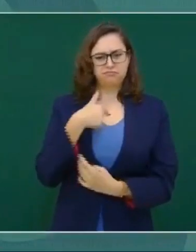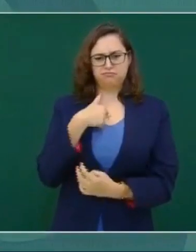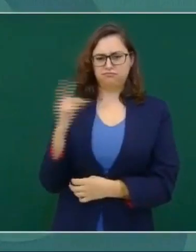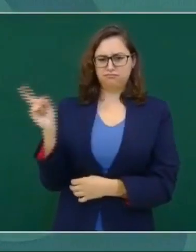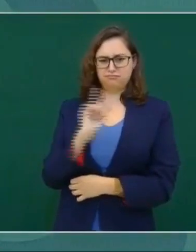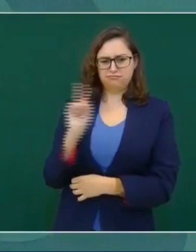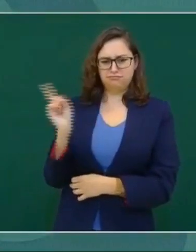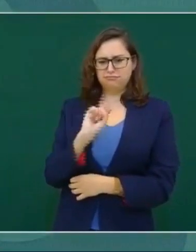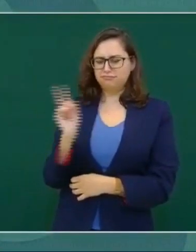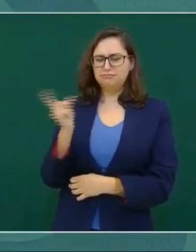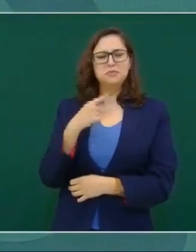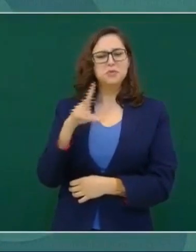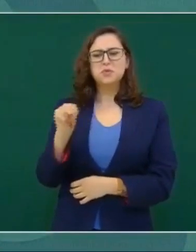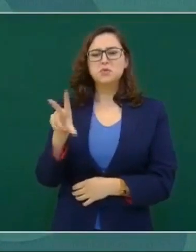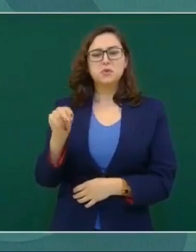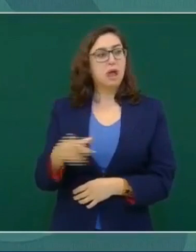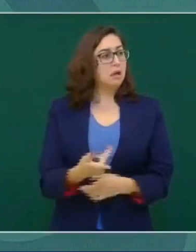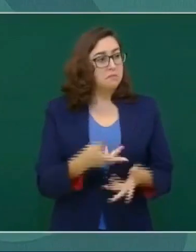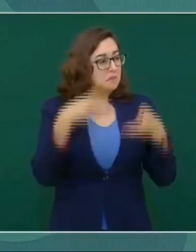Es que